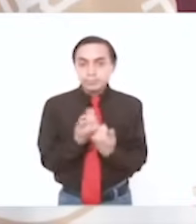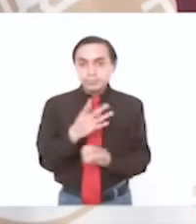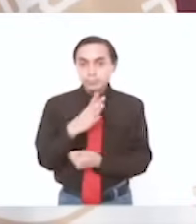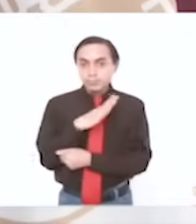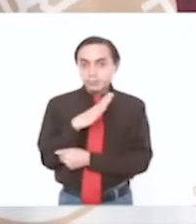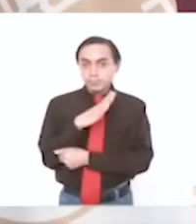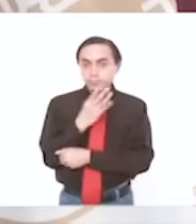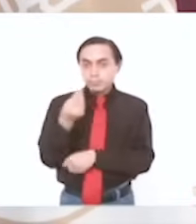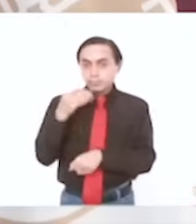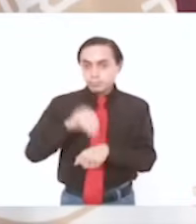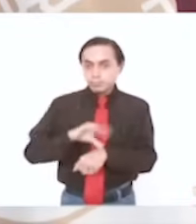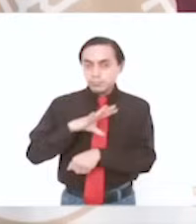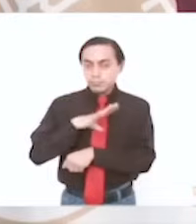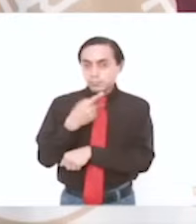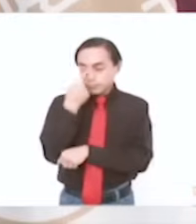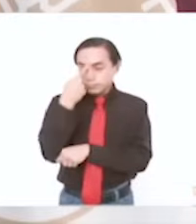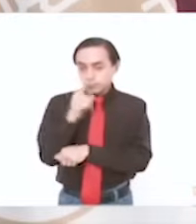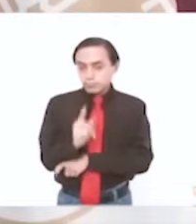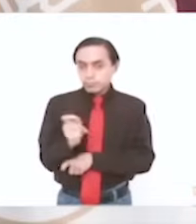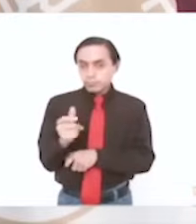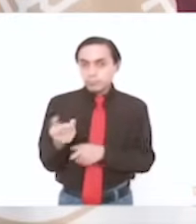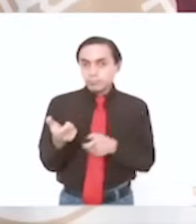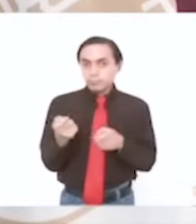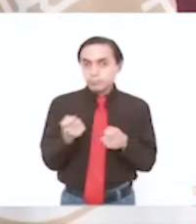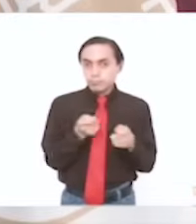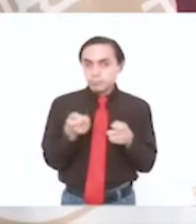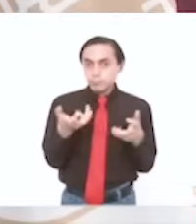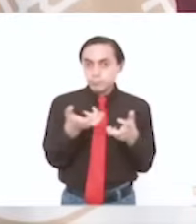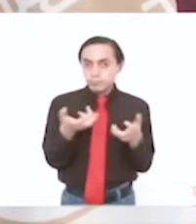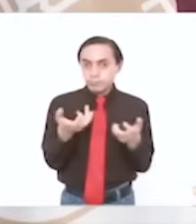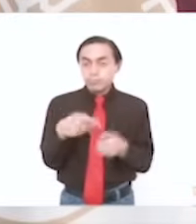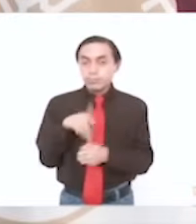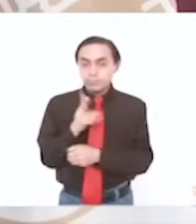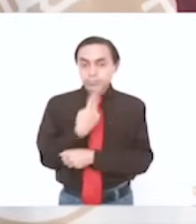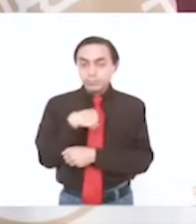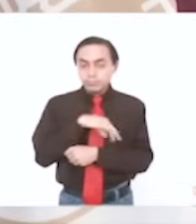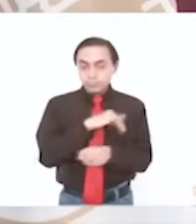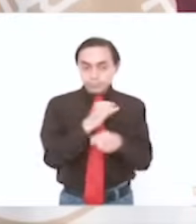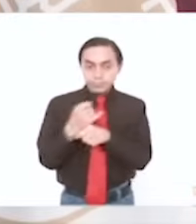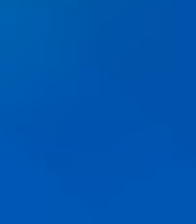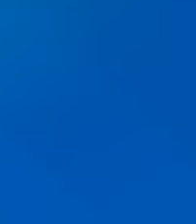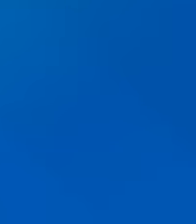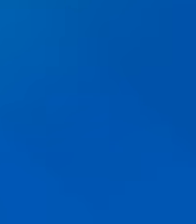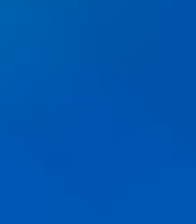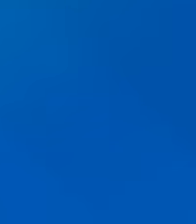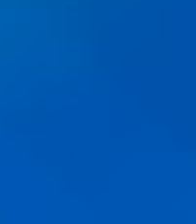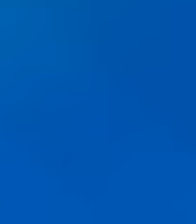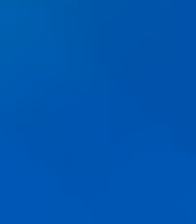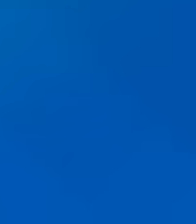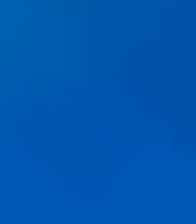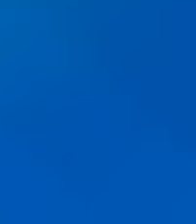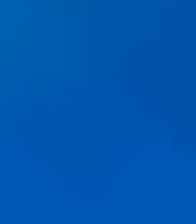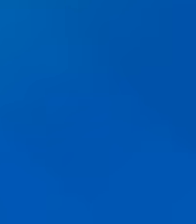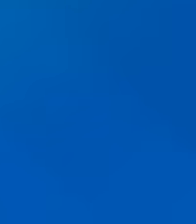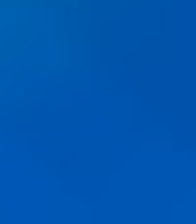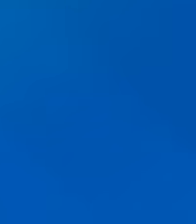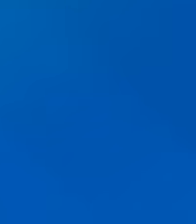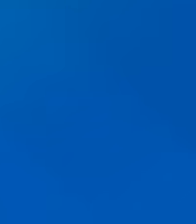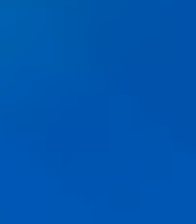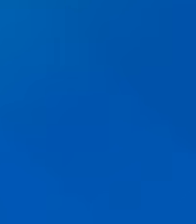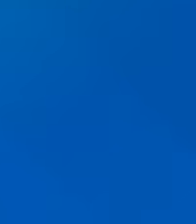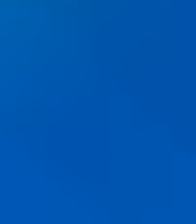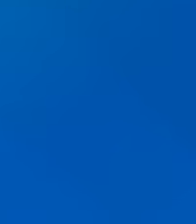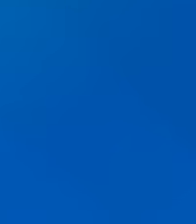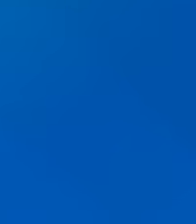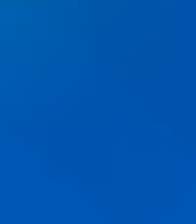imponer de las actuaciones, pero ya iniciamos nuestro proceso con todos los dictámenes. Fue el pasado 14 de marzo cuando se registró